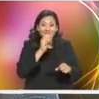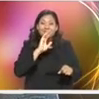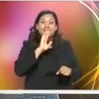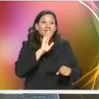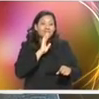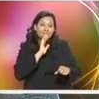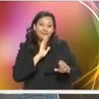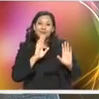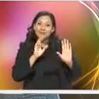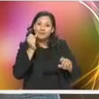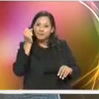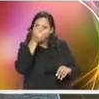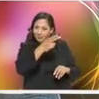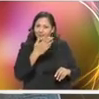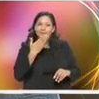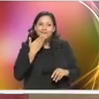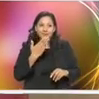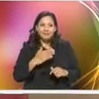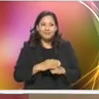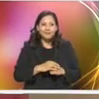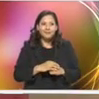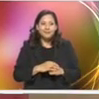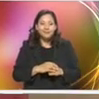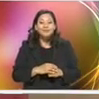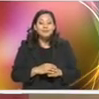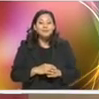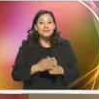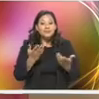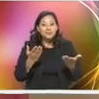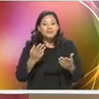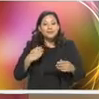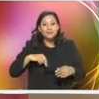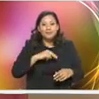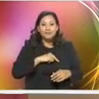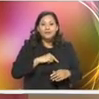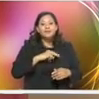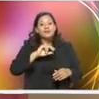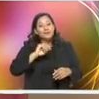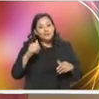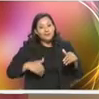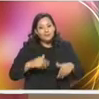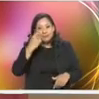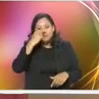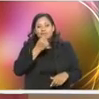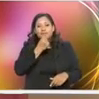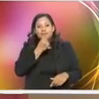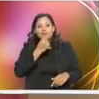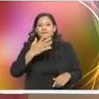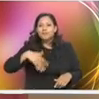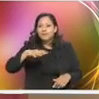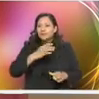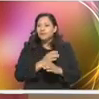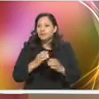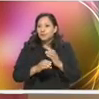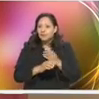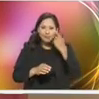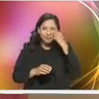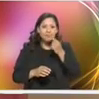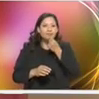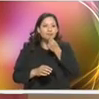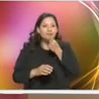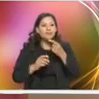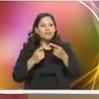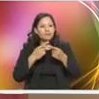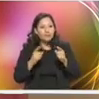madre. ¡Qué afortunado! ¡Qué afortunado! ¿Sí? Y tenemos ahora para niños, estoy buscando cosas para niños que sean